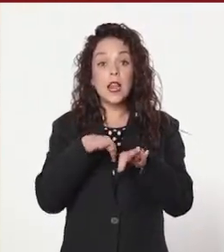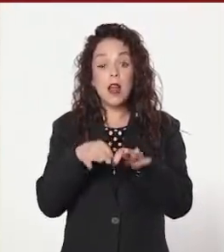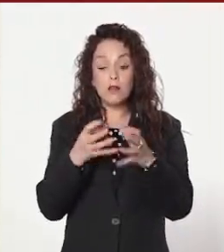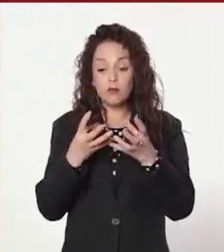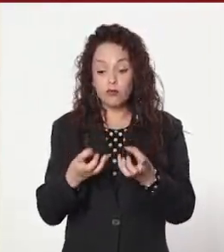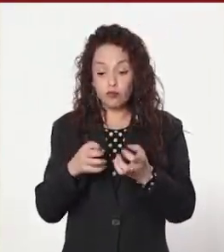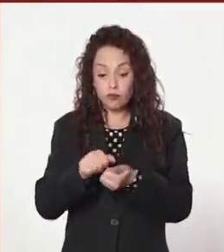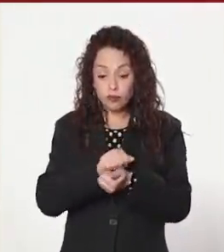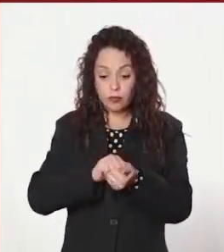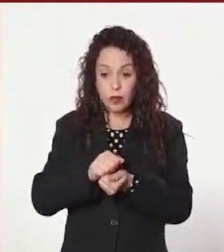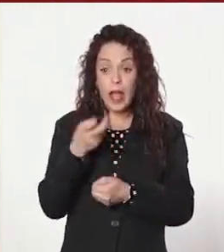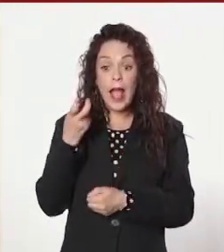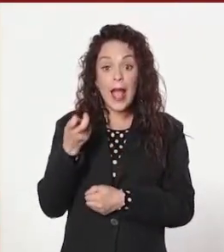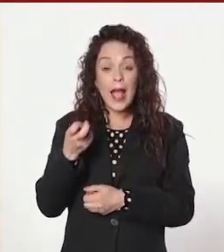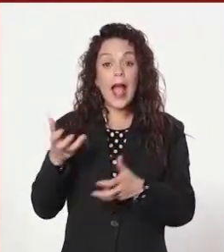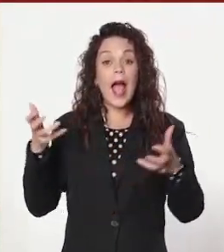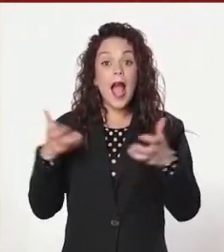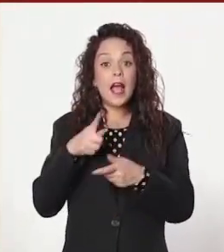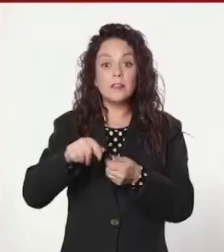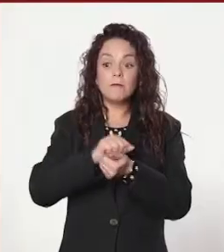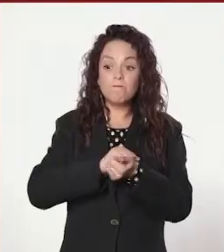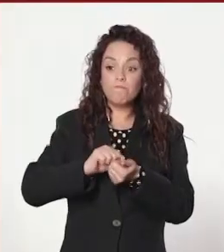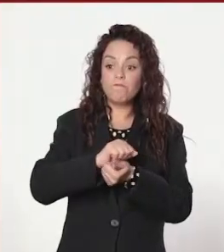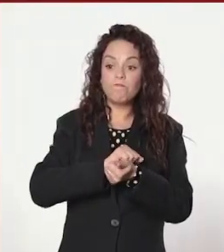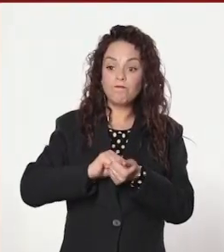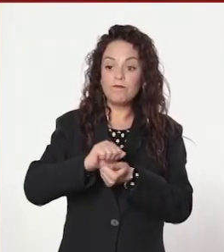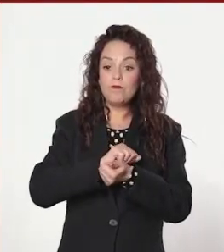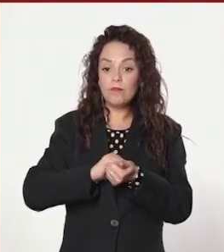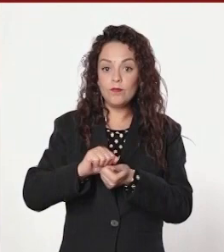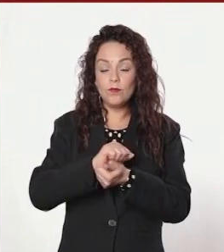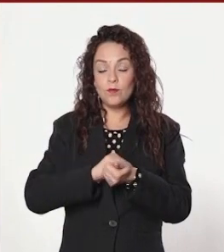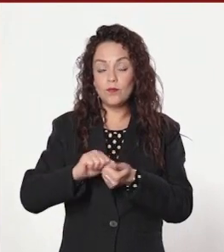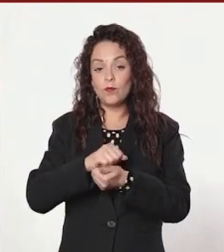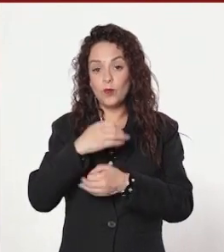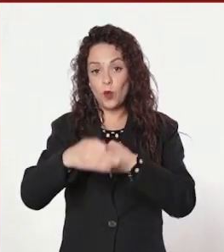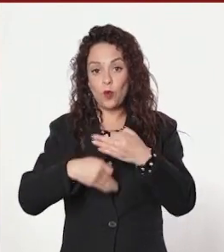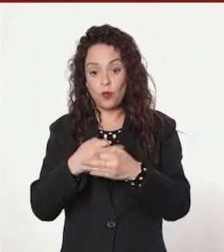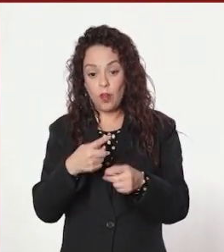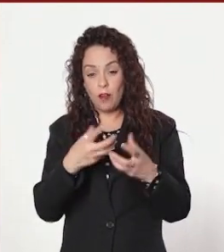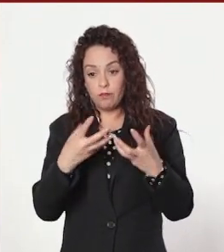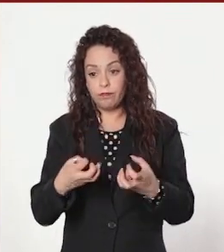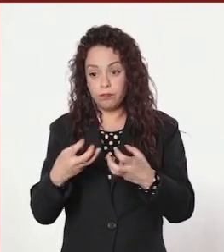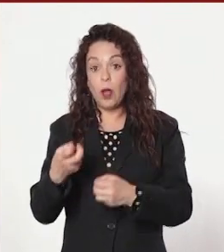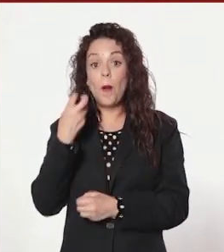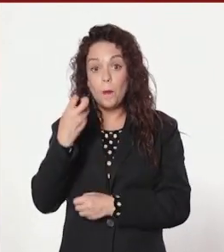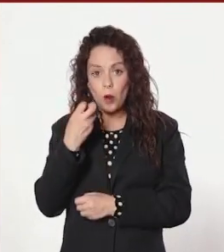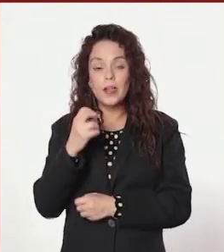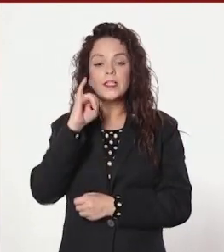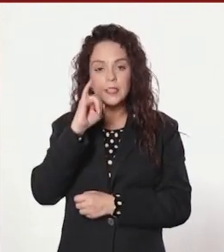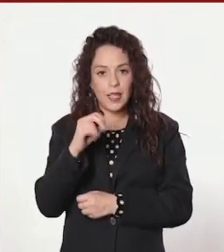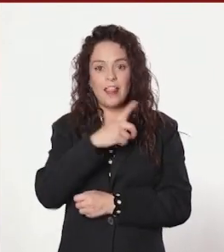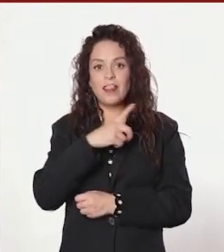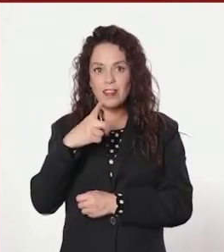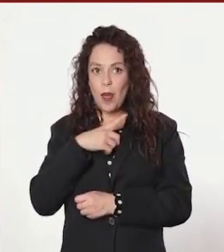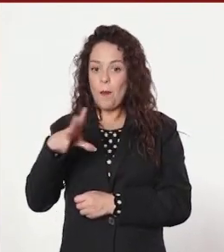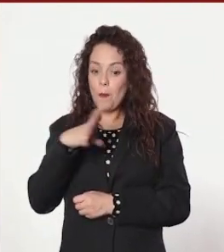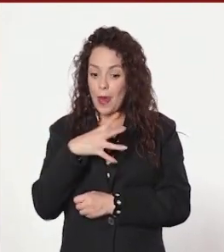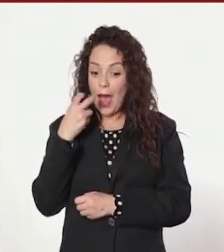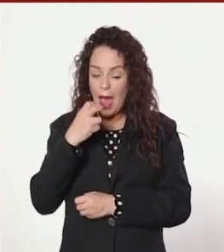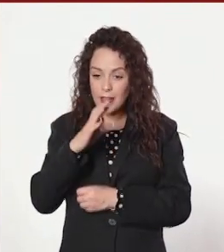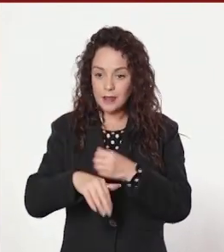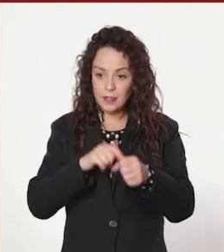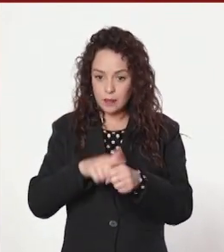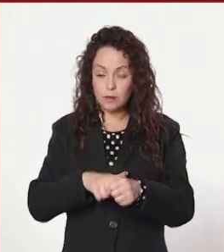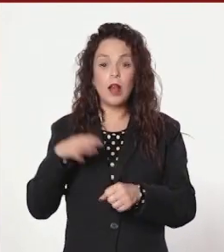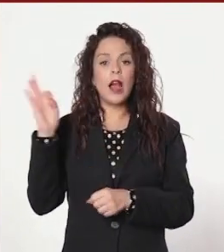nuestros descomponedores, ¿no? De ahí, de toda esta materia. Entonces los queremos ver ahí adentro. Puedes llegar a tener malos